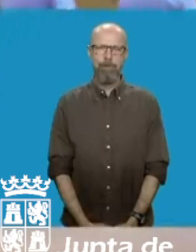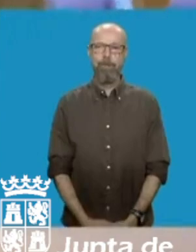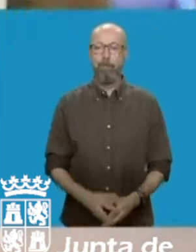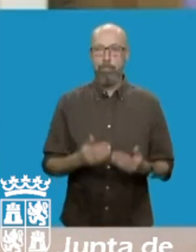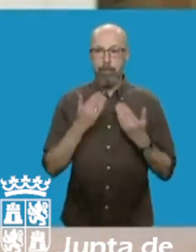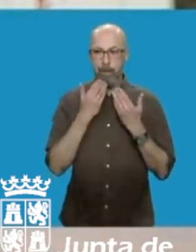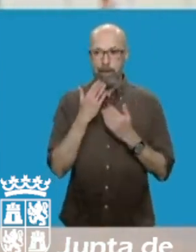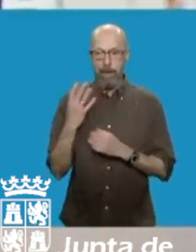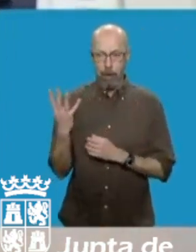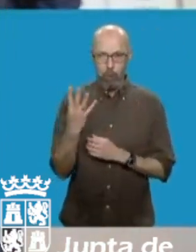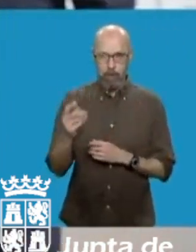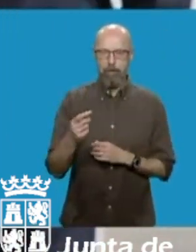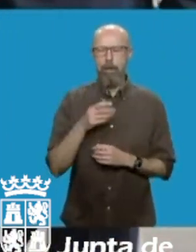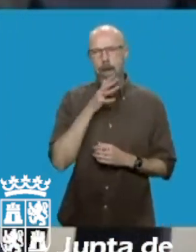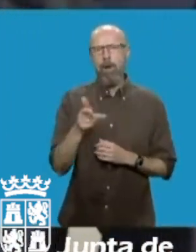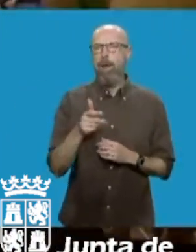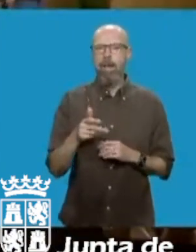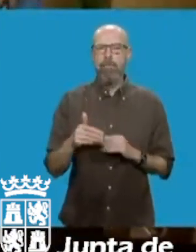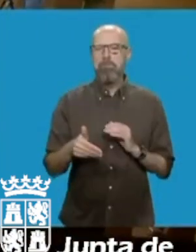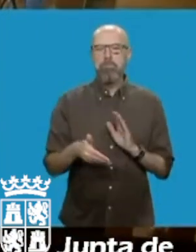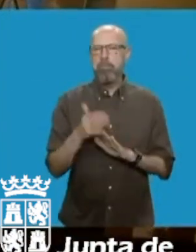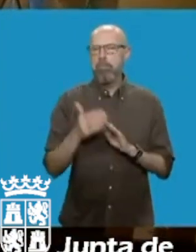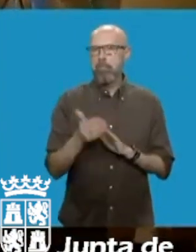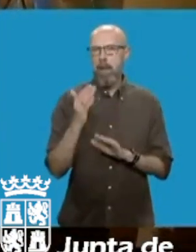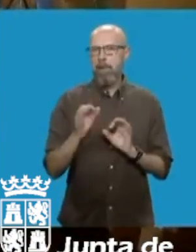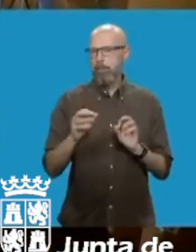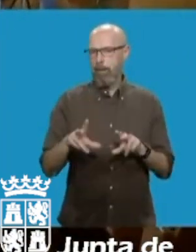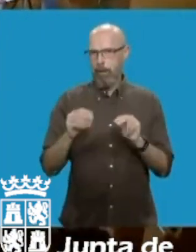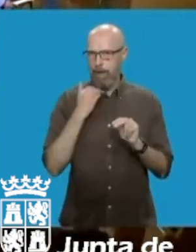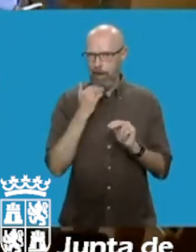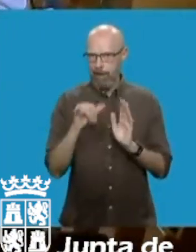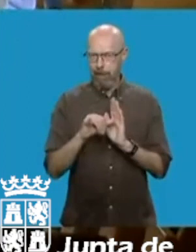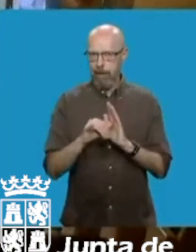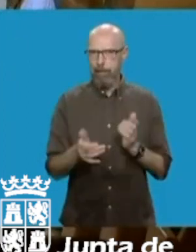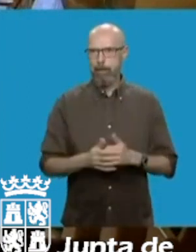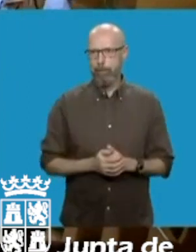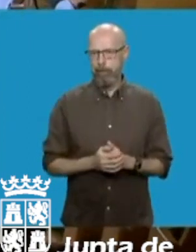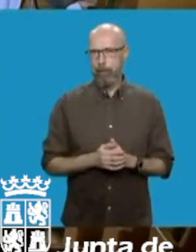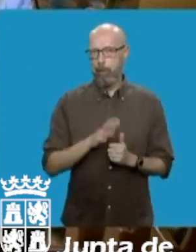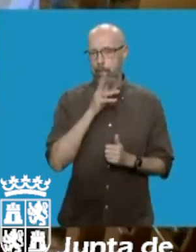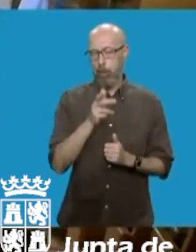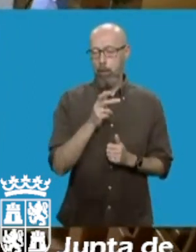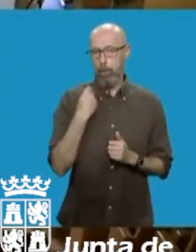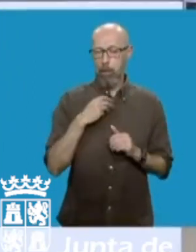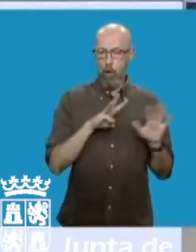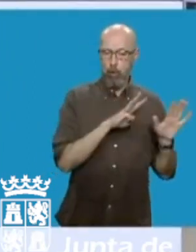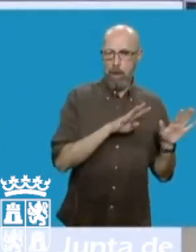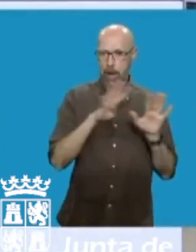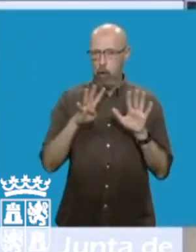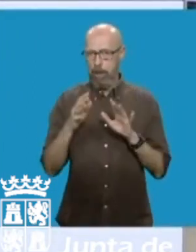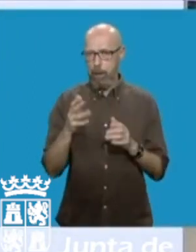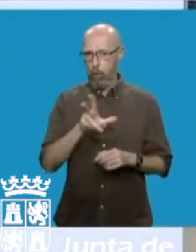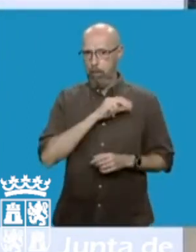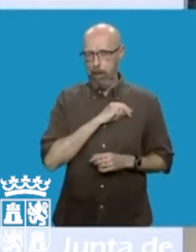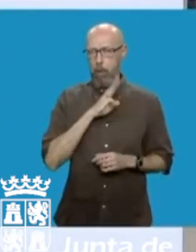Muchas gracias a los cuatro. Nos acercamos poco a poco al desenlace de esta gala conjunta de la octava y novena edición de los premios Podium, que recuerden, fueron creados